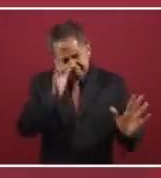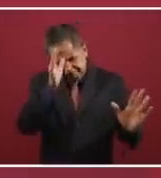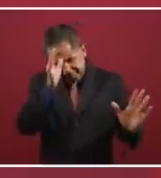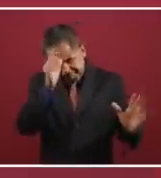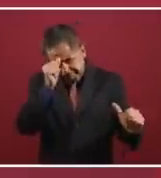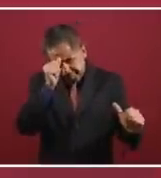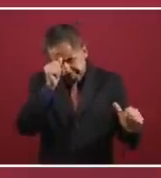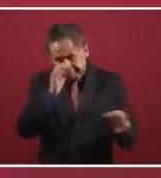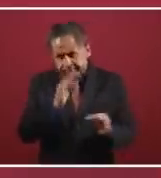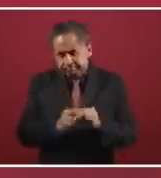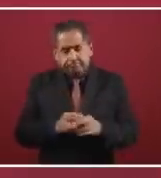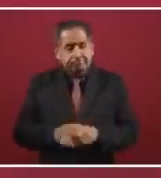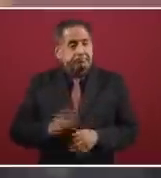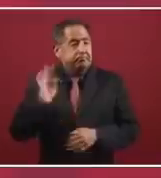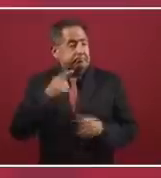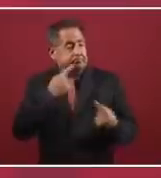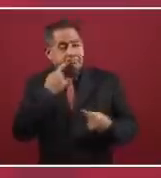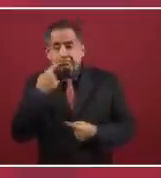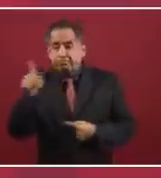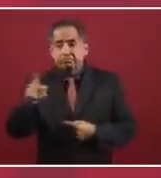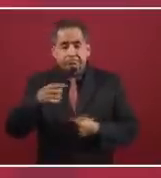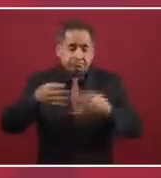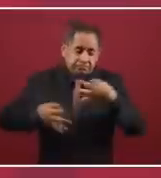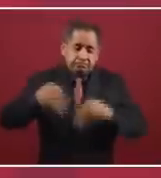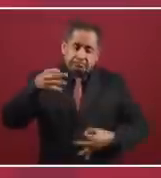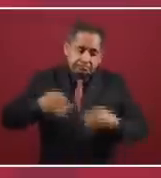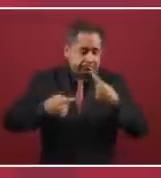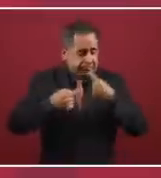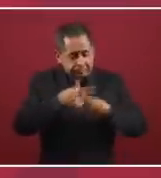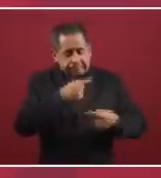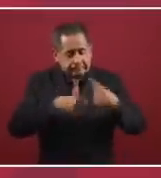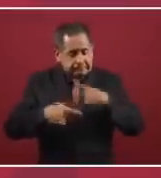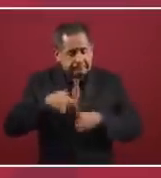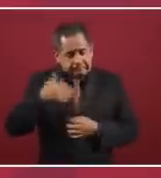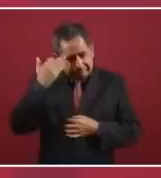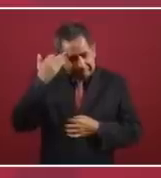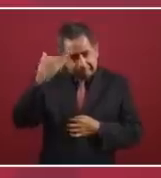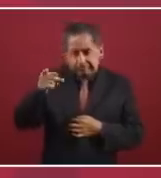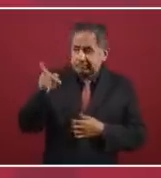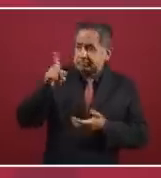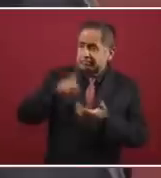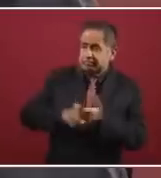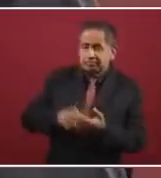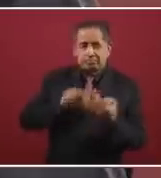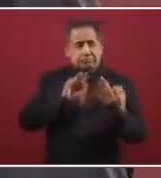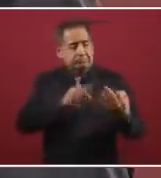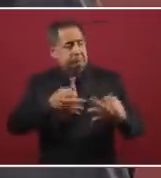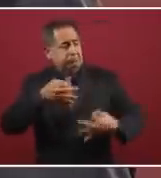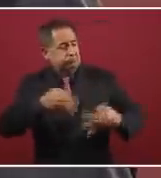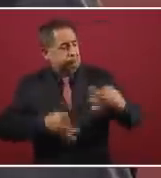que nos hubiese significado ir a tribunales